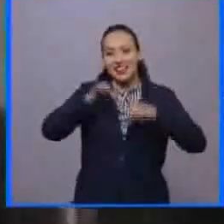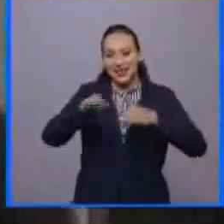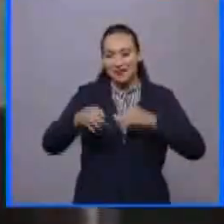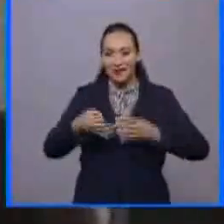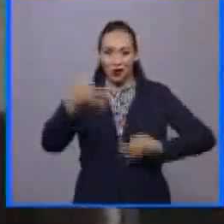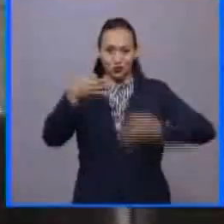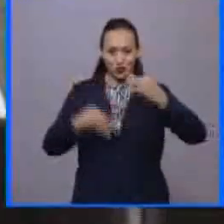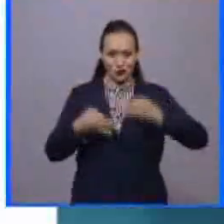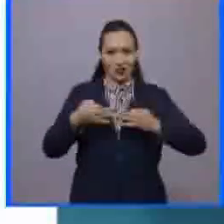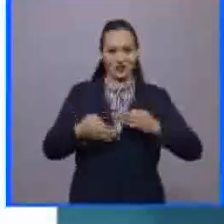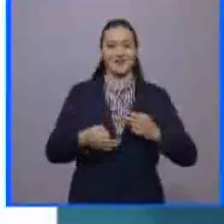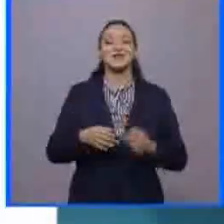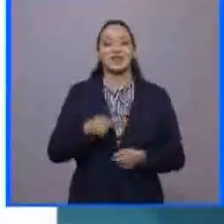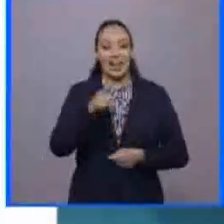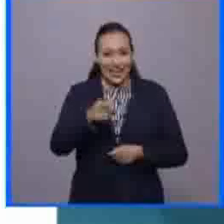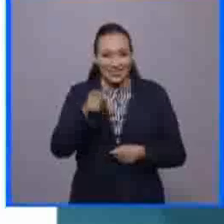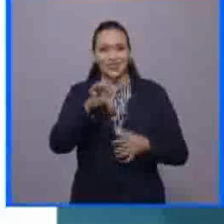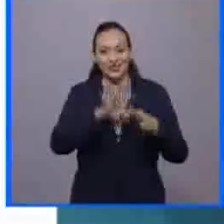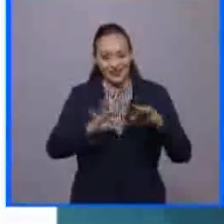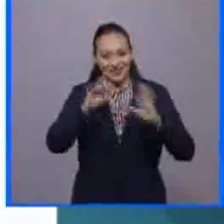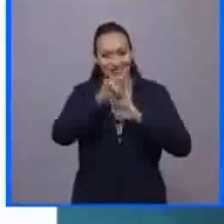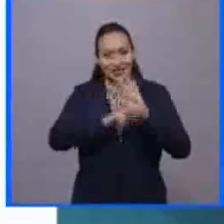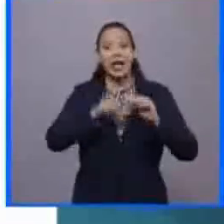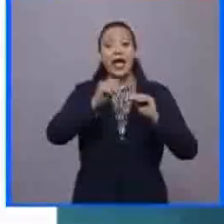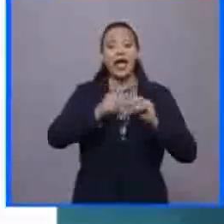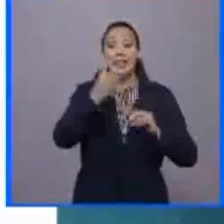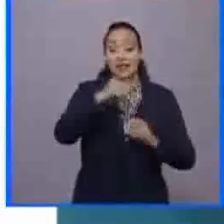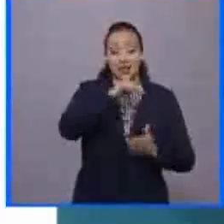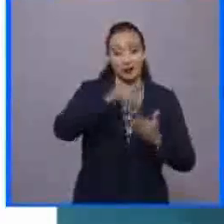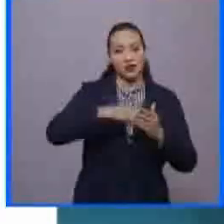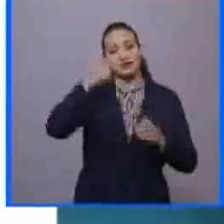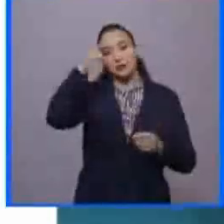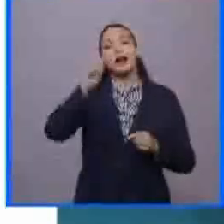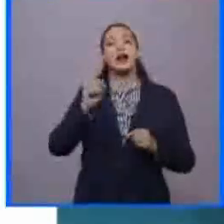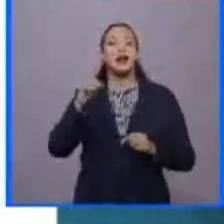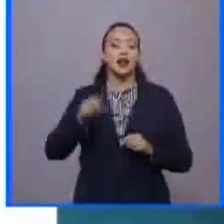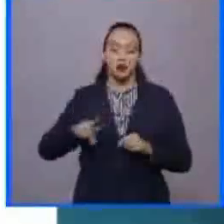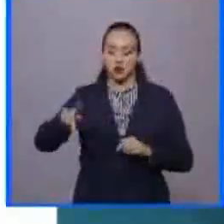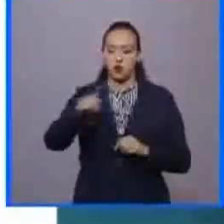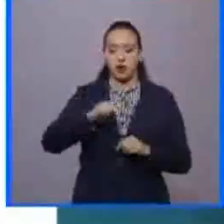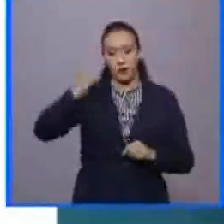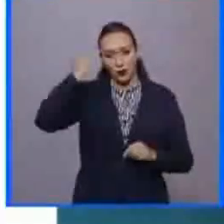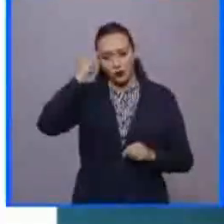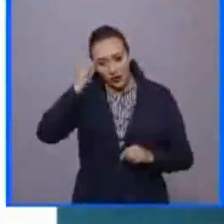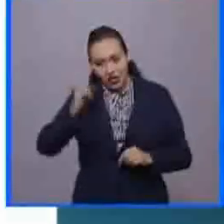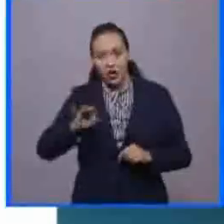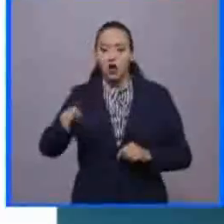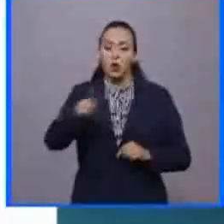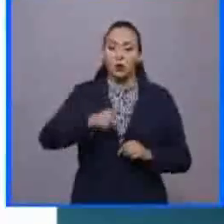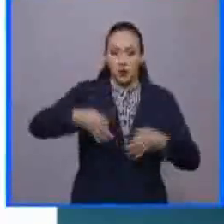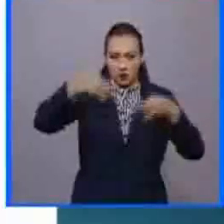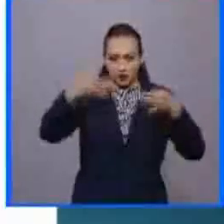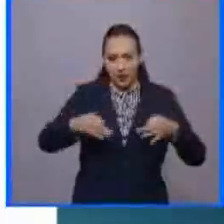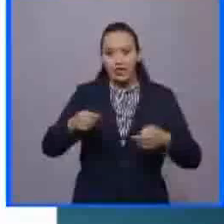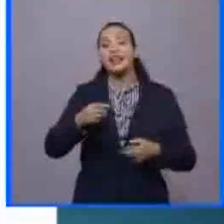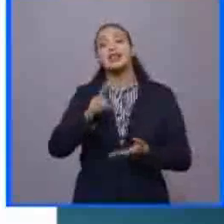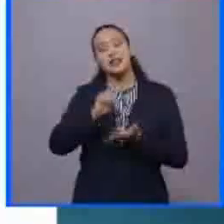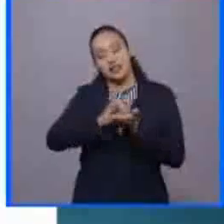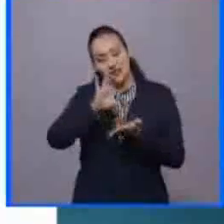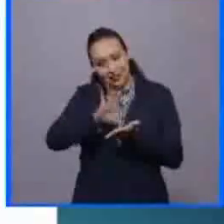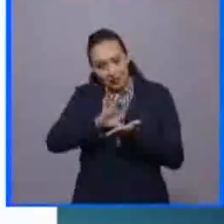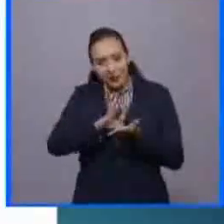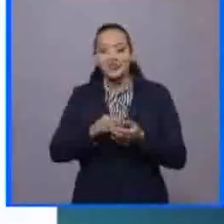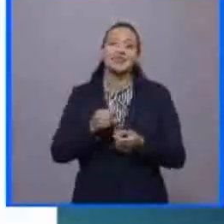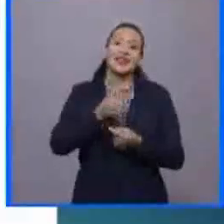reservarán 3 espacios para las infancias afromexicanas de pueblos y comunidades originarias y con discapacidad.